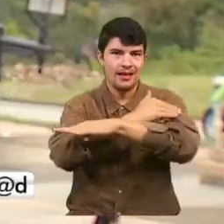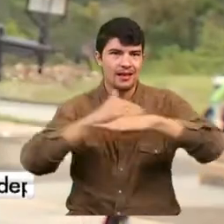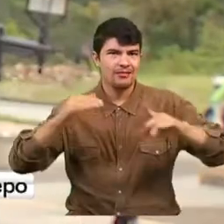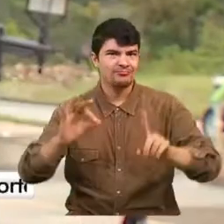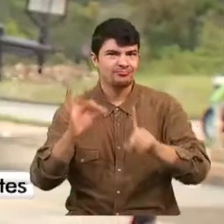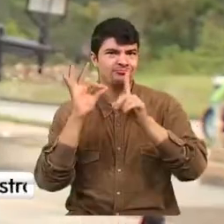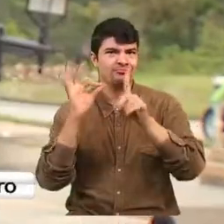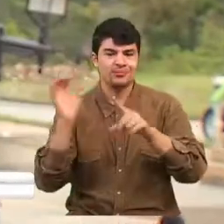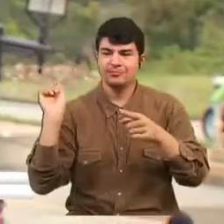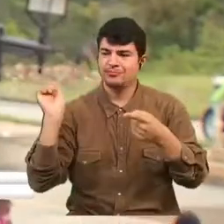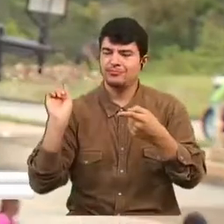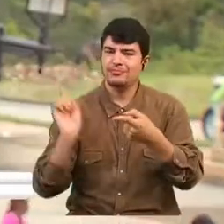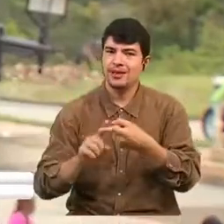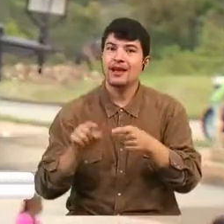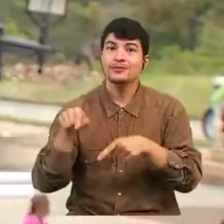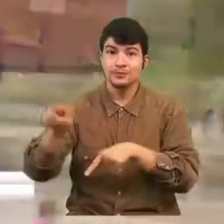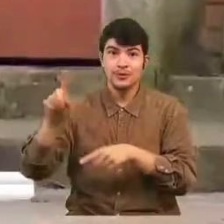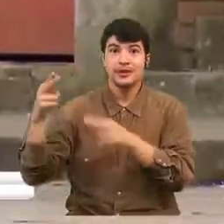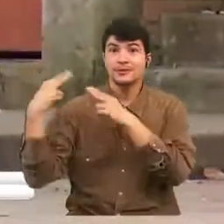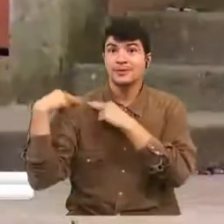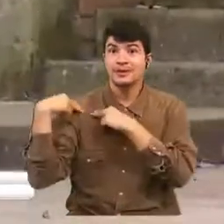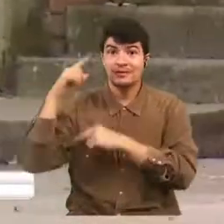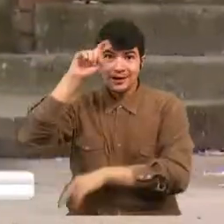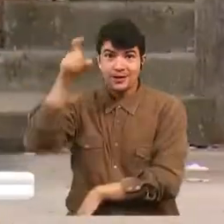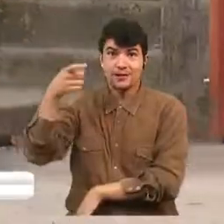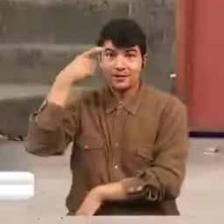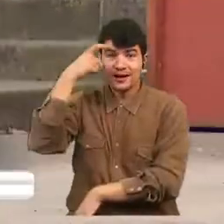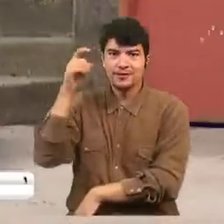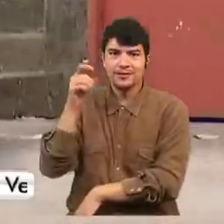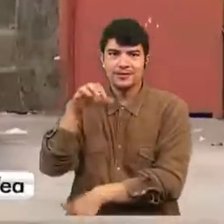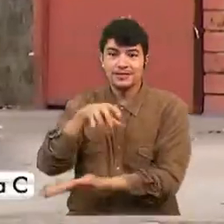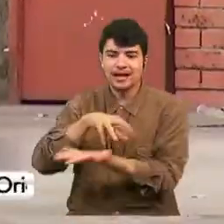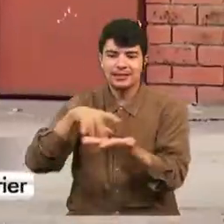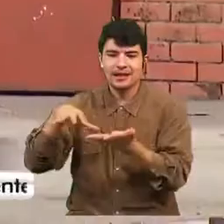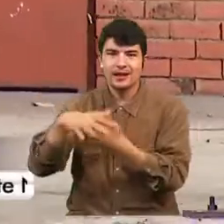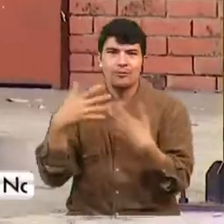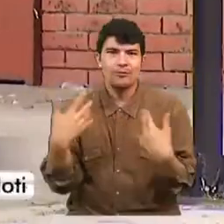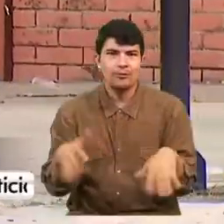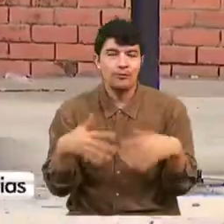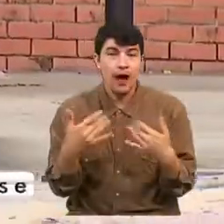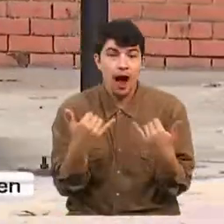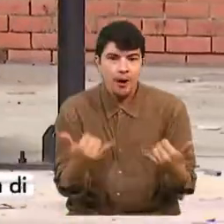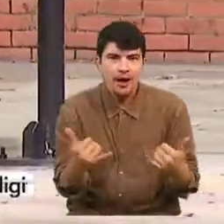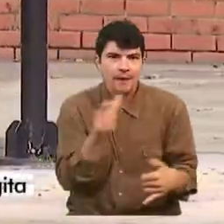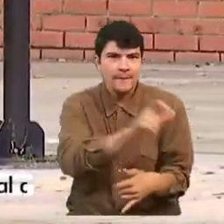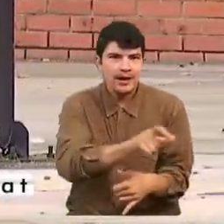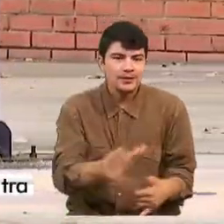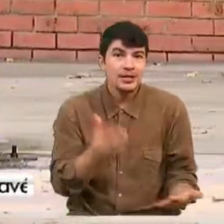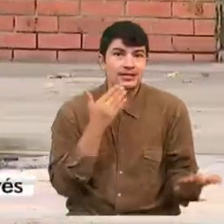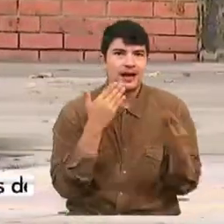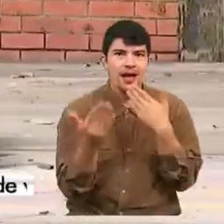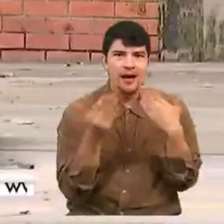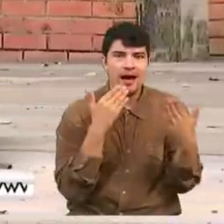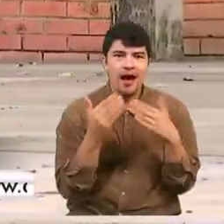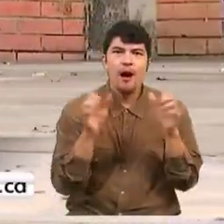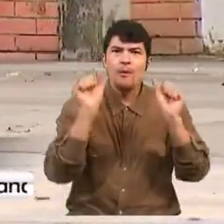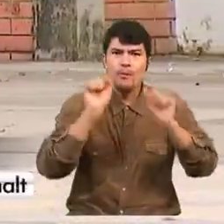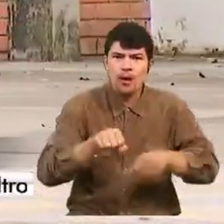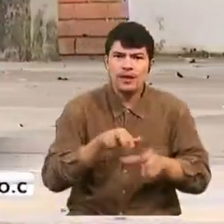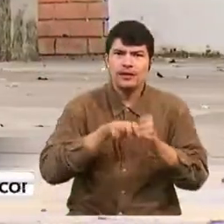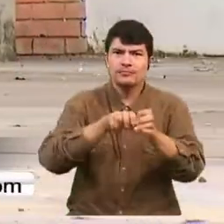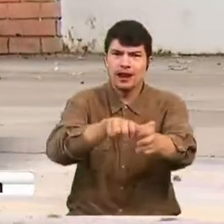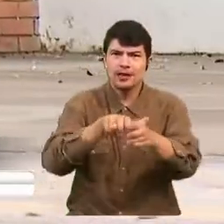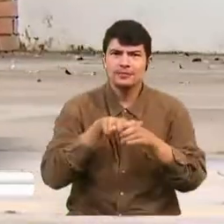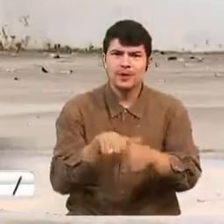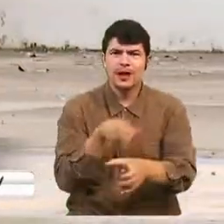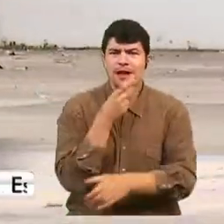se ha llevado a cabo por parte de la Gobernación de Santander. Es impresionante cómo ahora los campesinos desde sus sectores pueden transportar